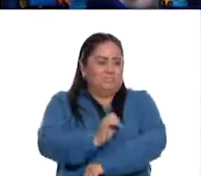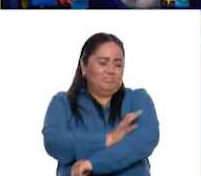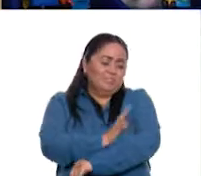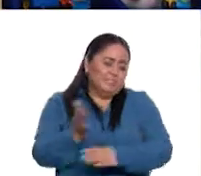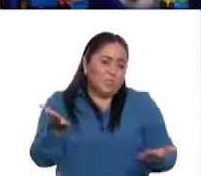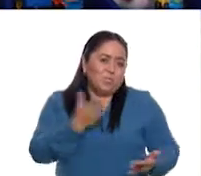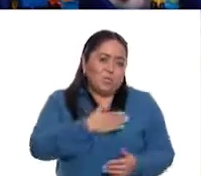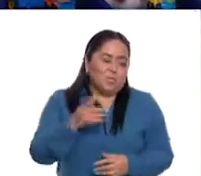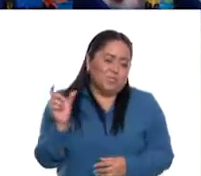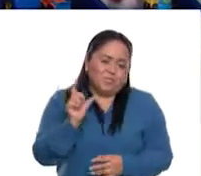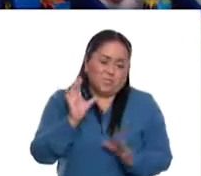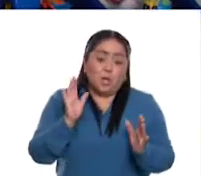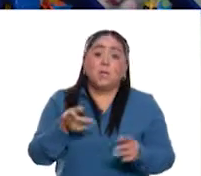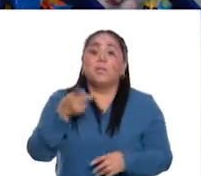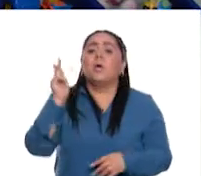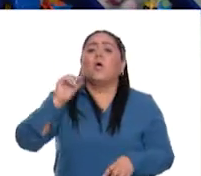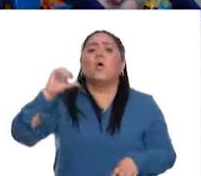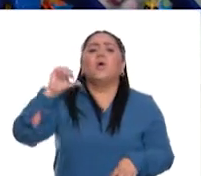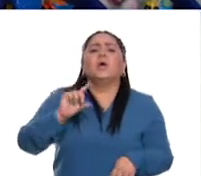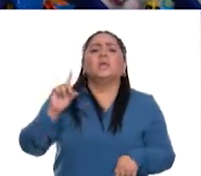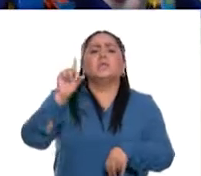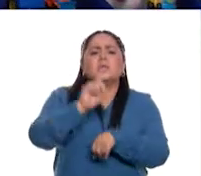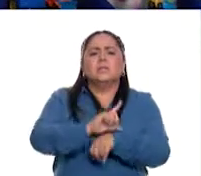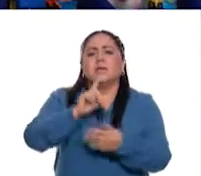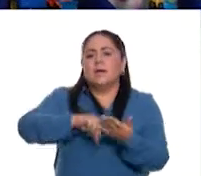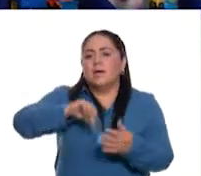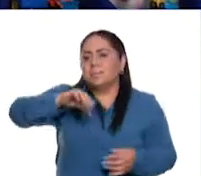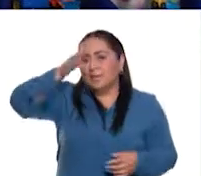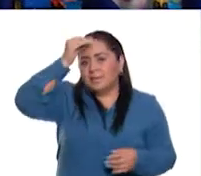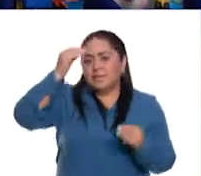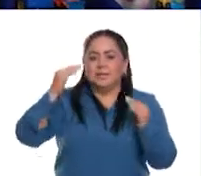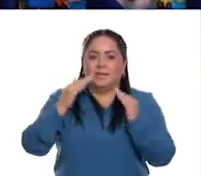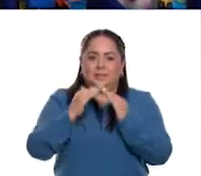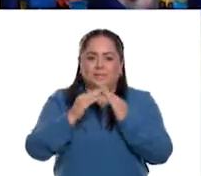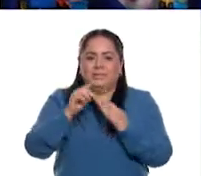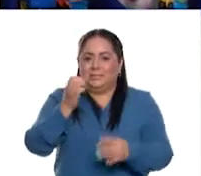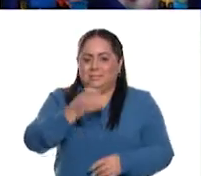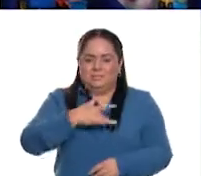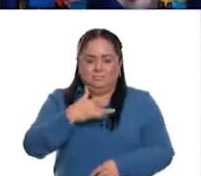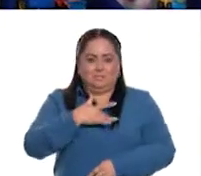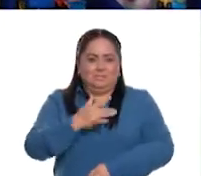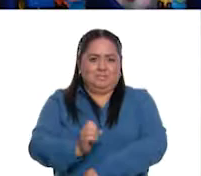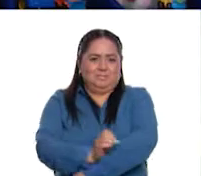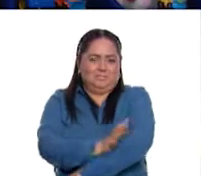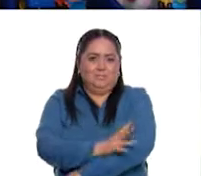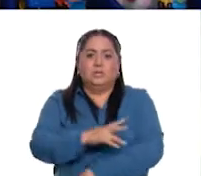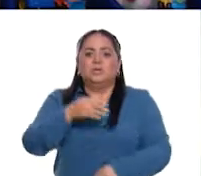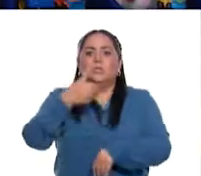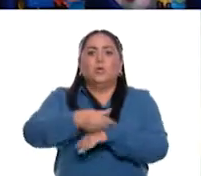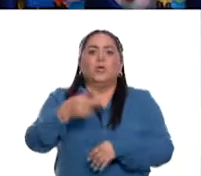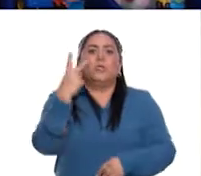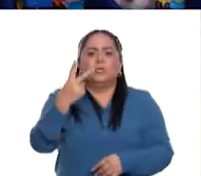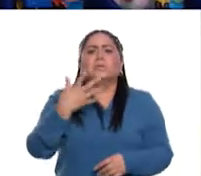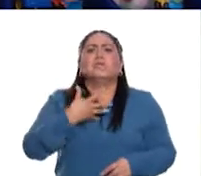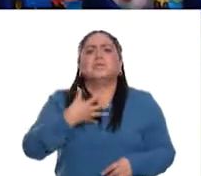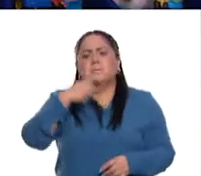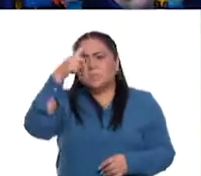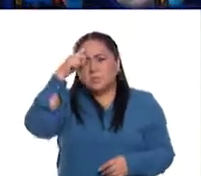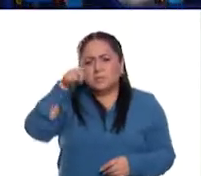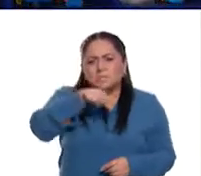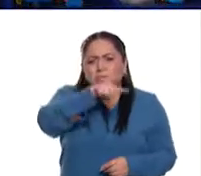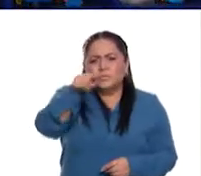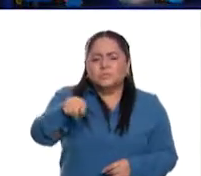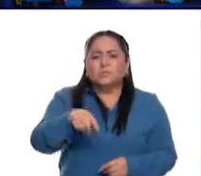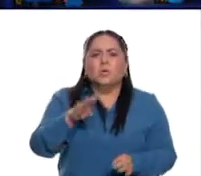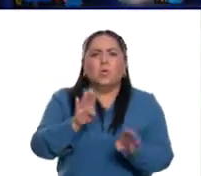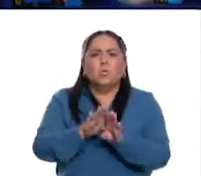Bueno, cuando lo tenga. Pero el día de hoy, aquí en Aprende en Casa, en Educación Socioemocional Ciclo 2, tenemos para ustedes